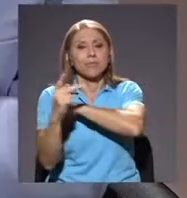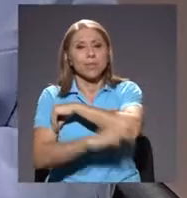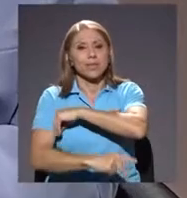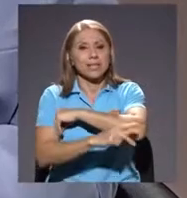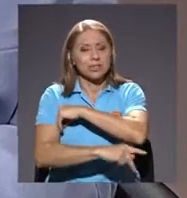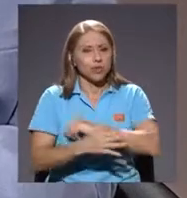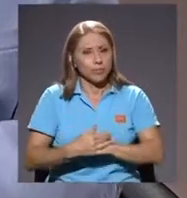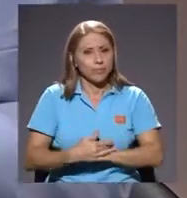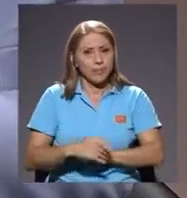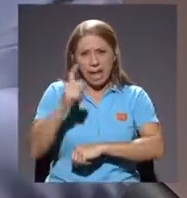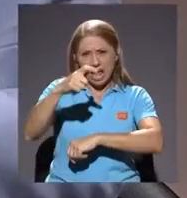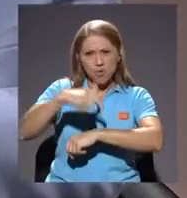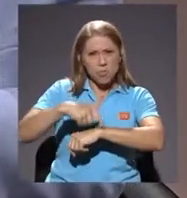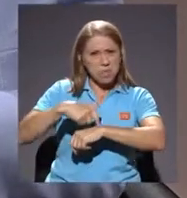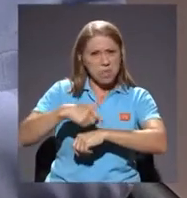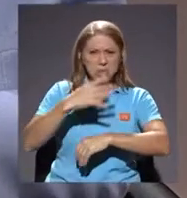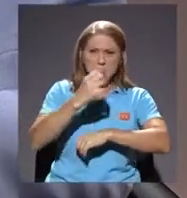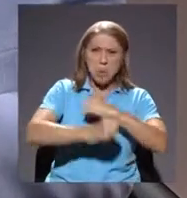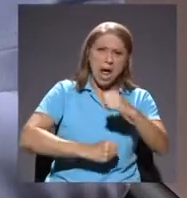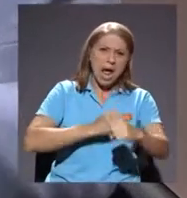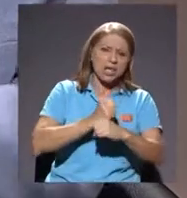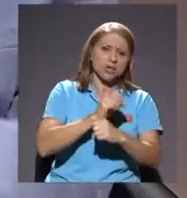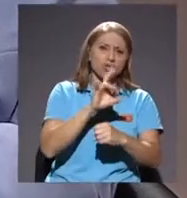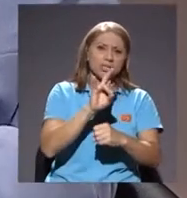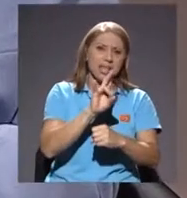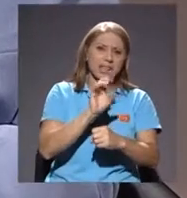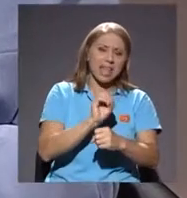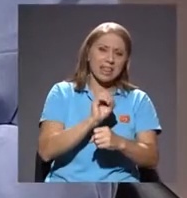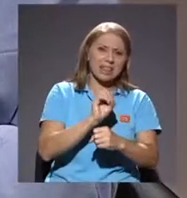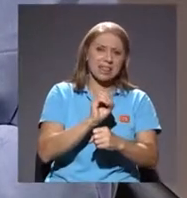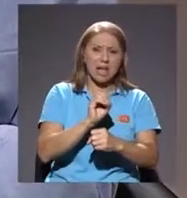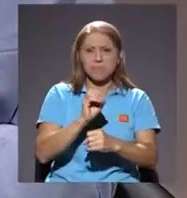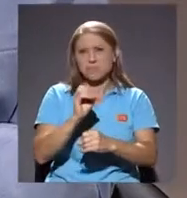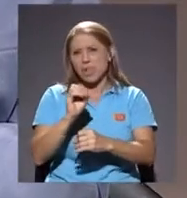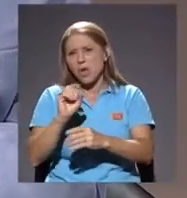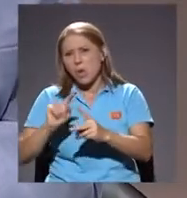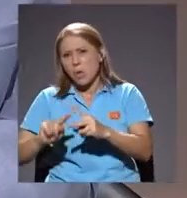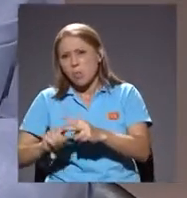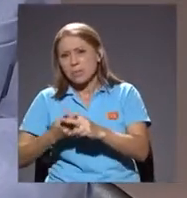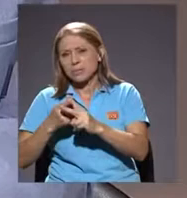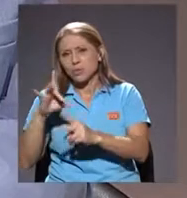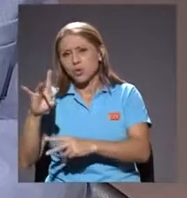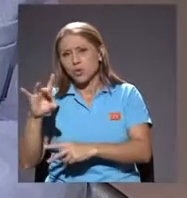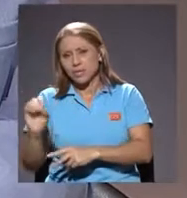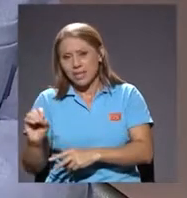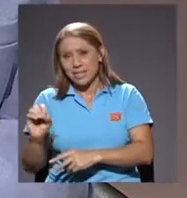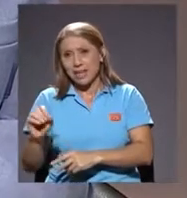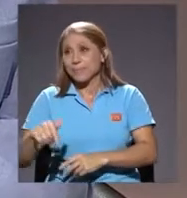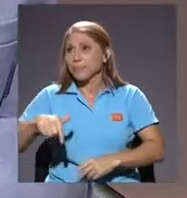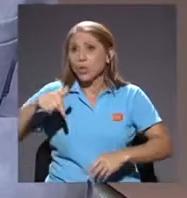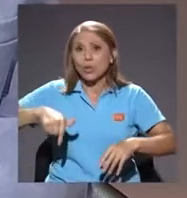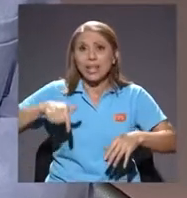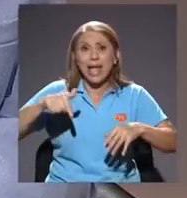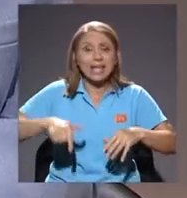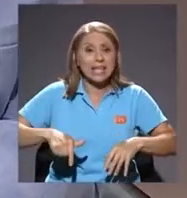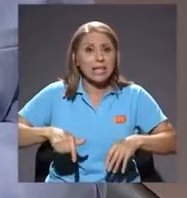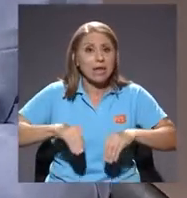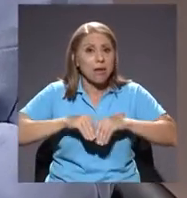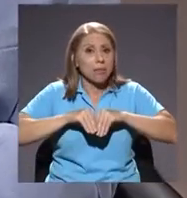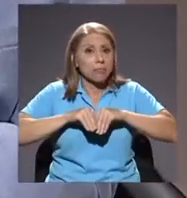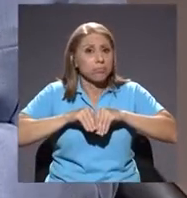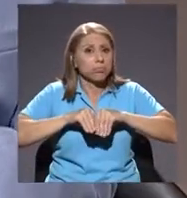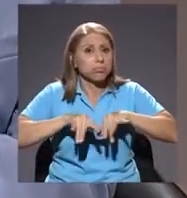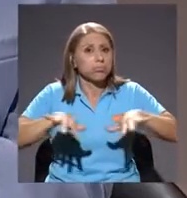años 70 80 ya finales de los 70 en donde aquí hay una explosión de producción de